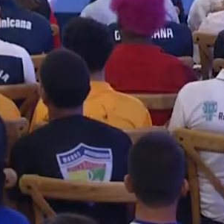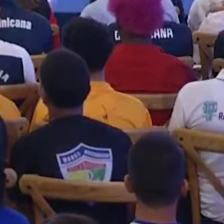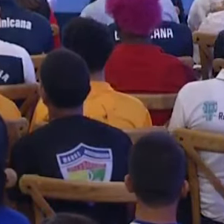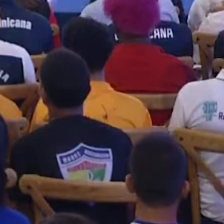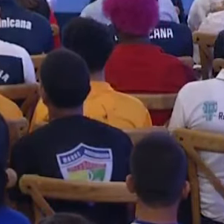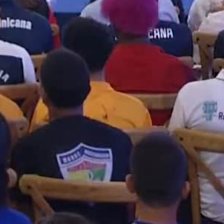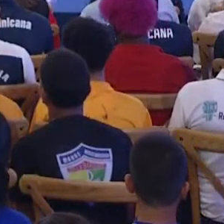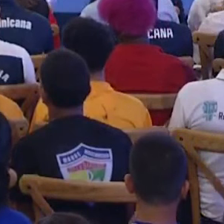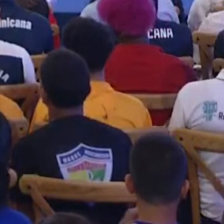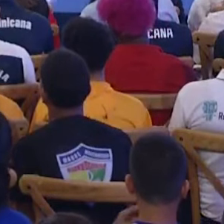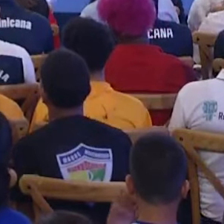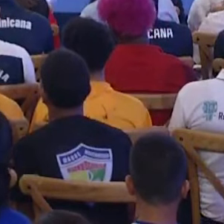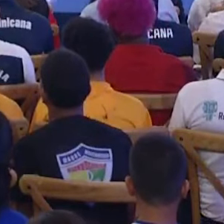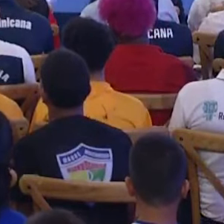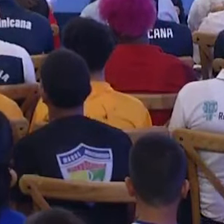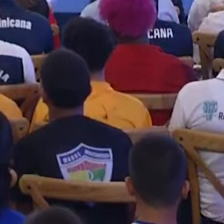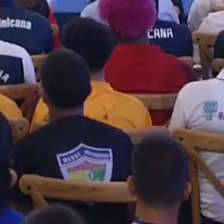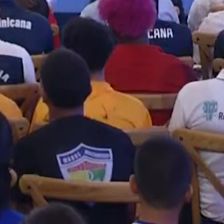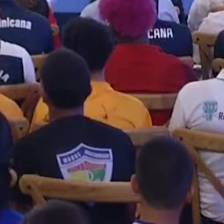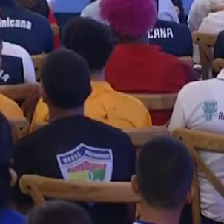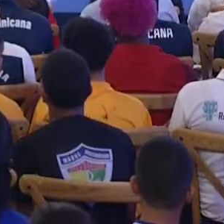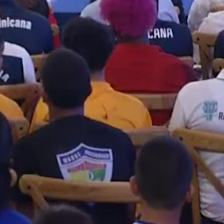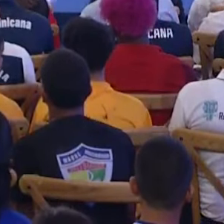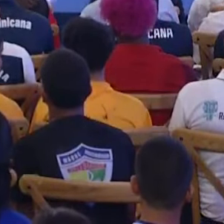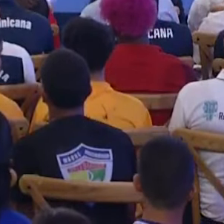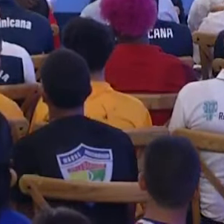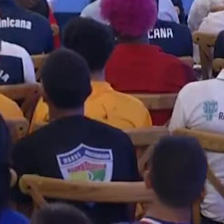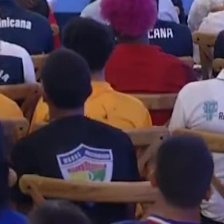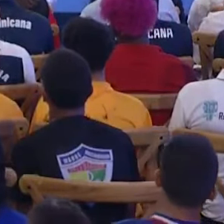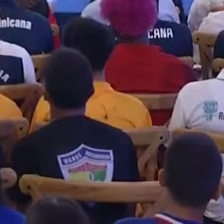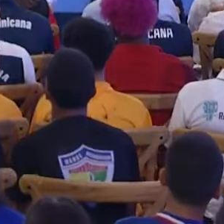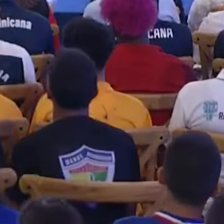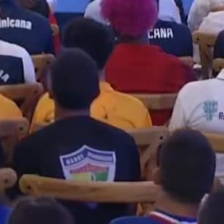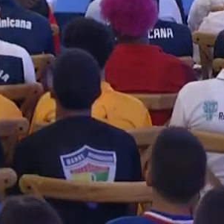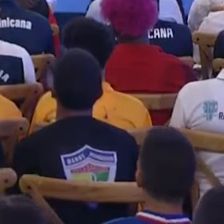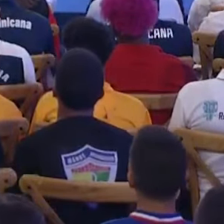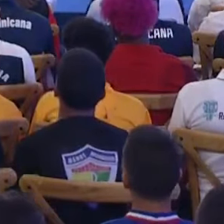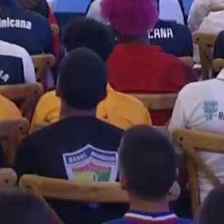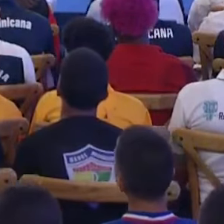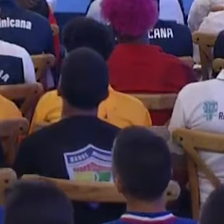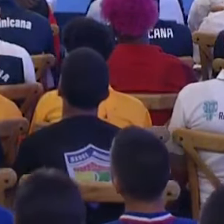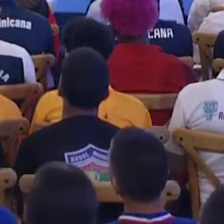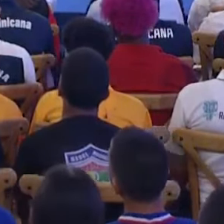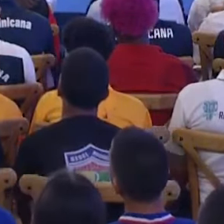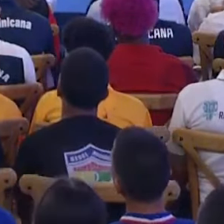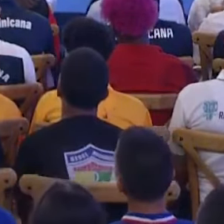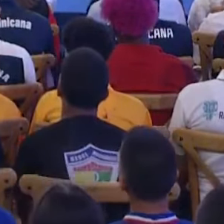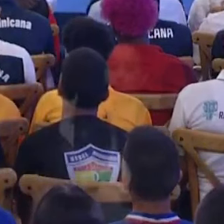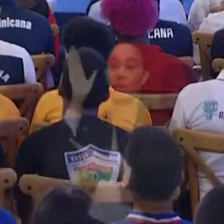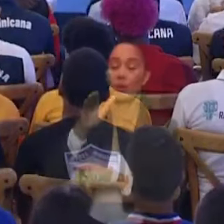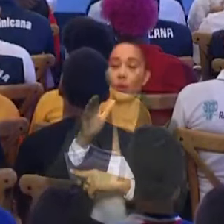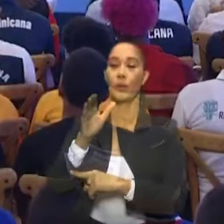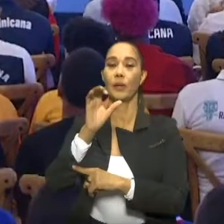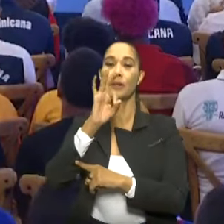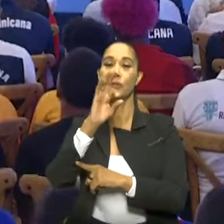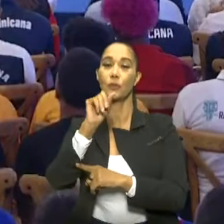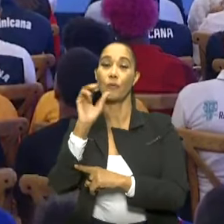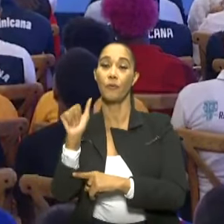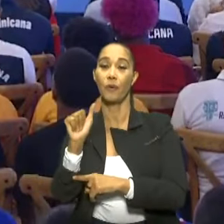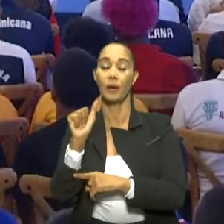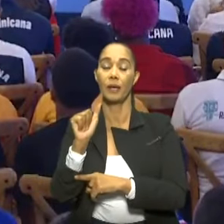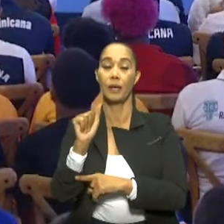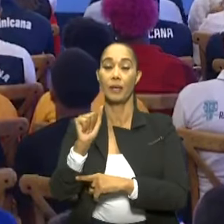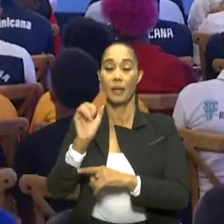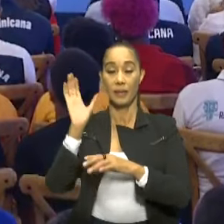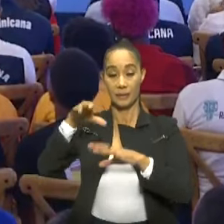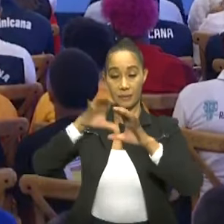Espaillat. De béisbol, 21 instalaciones para la práctica del béisbol y el softball. El